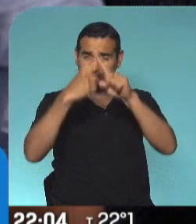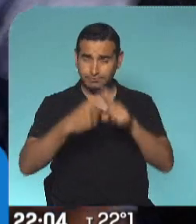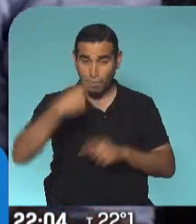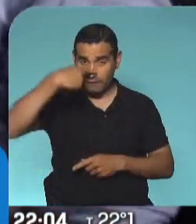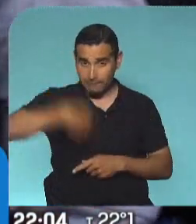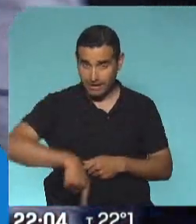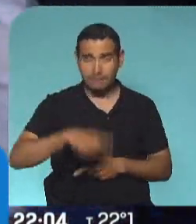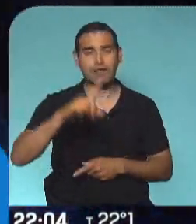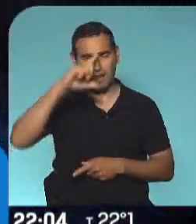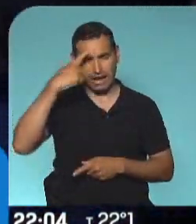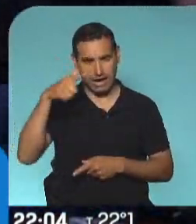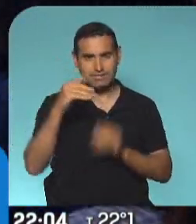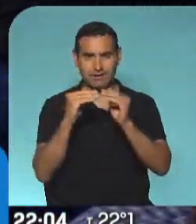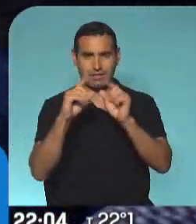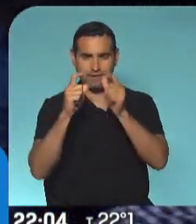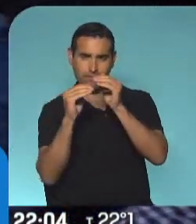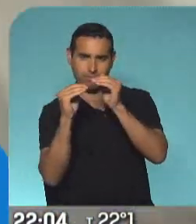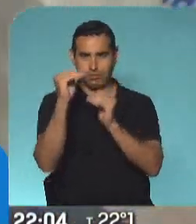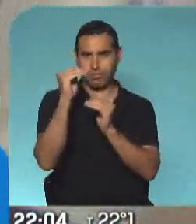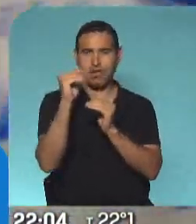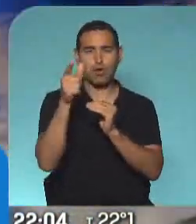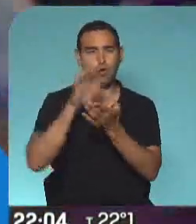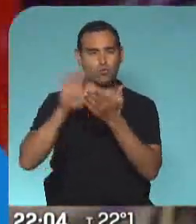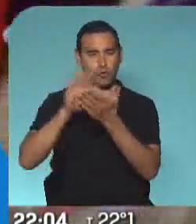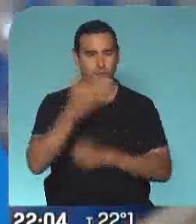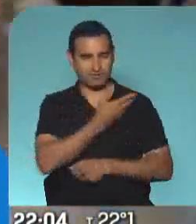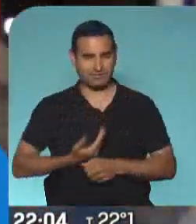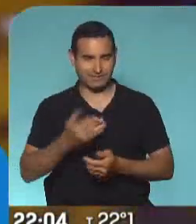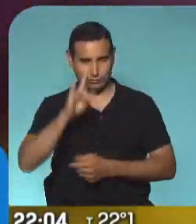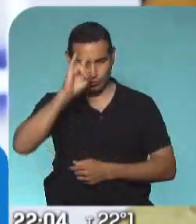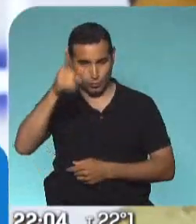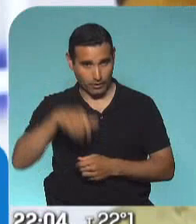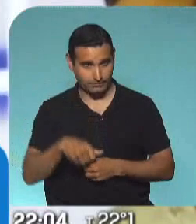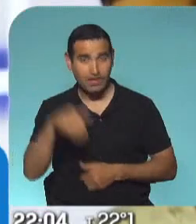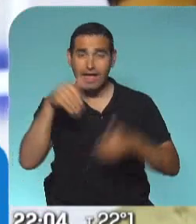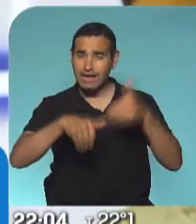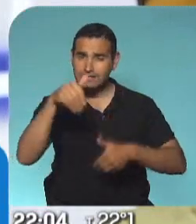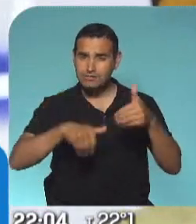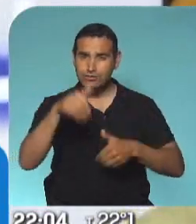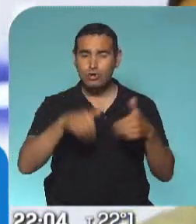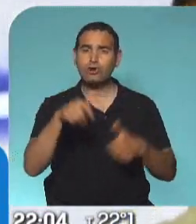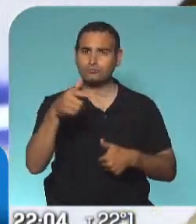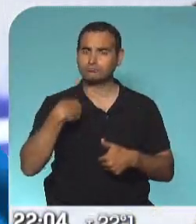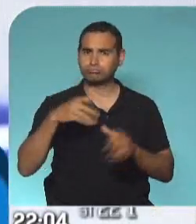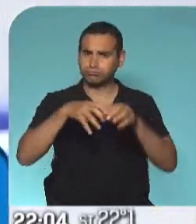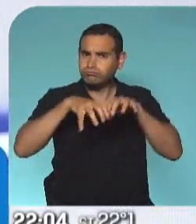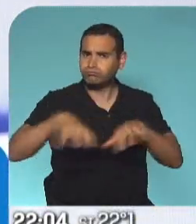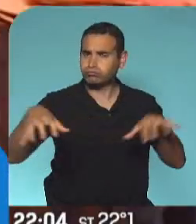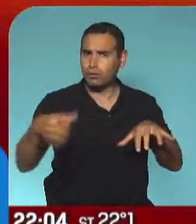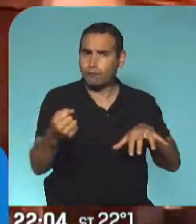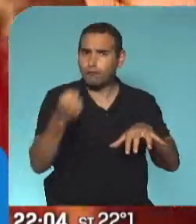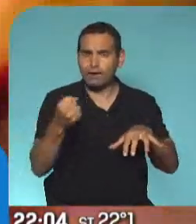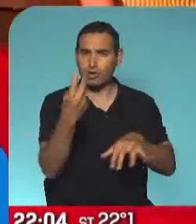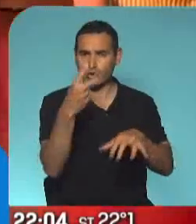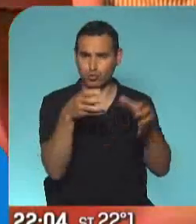definitivo, Lacalle Pou amplió la diferencia y se convirtió en el nuevo mandatario uruguayo. Las elecciones evidenciaron una fuerte polarización marcada por 2